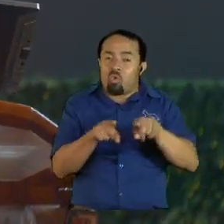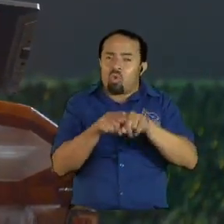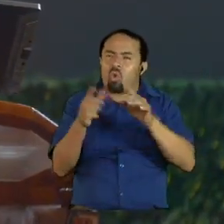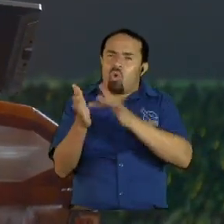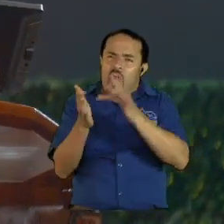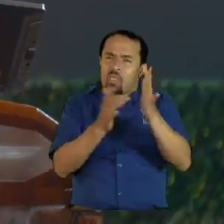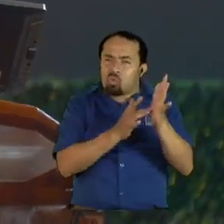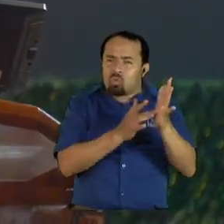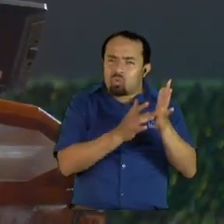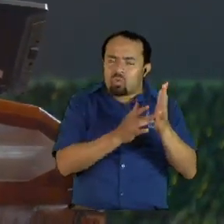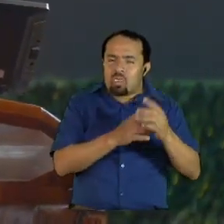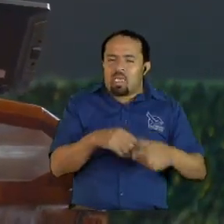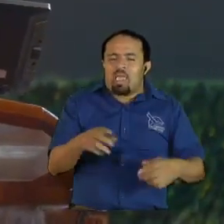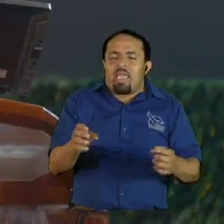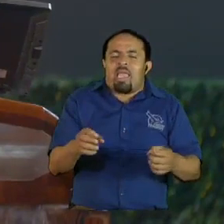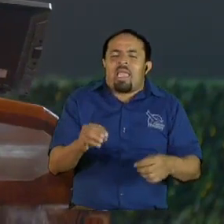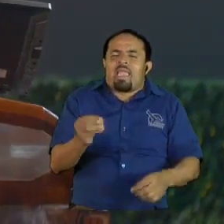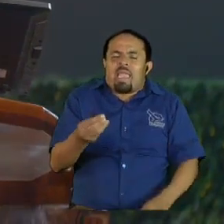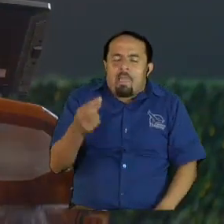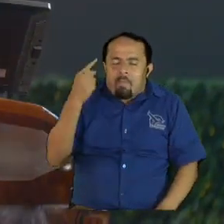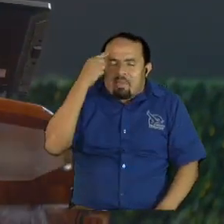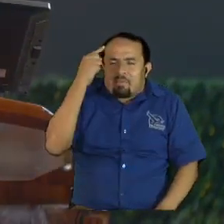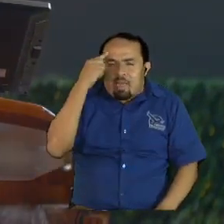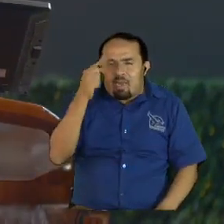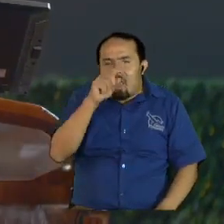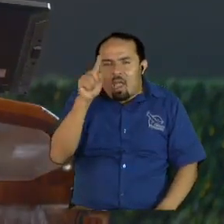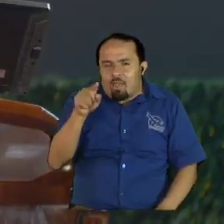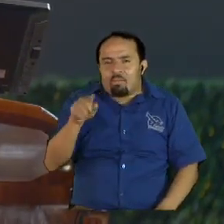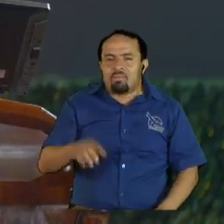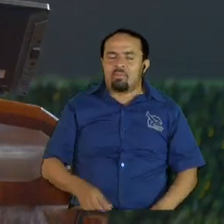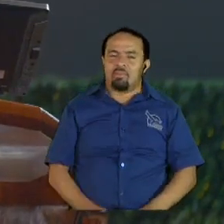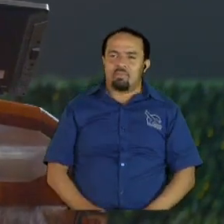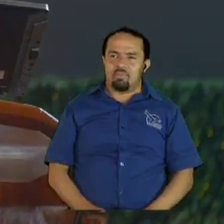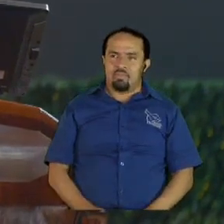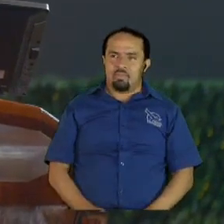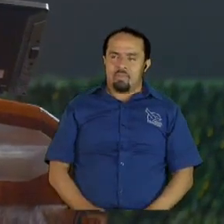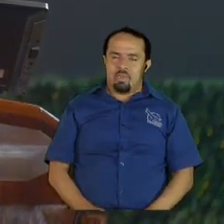cuando, bueno, todos los días, con